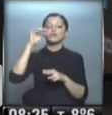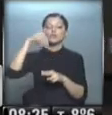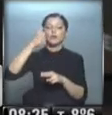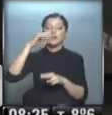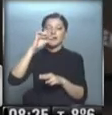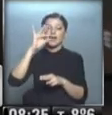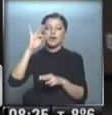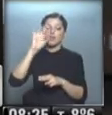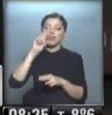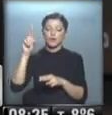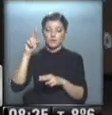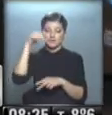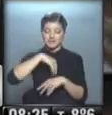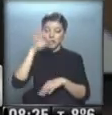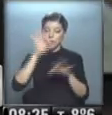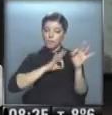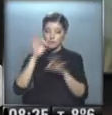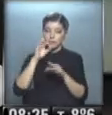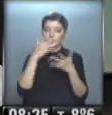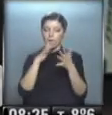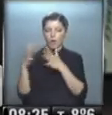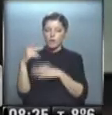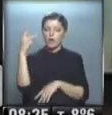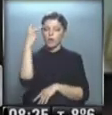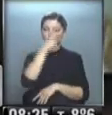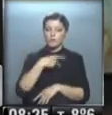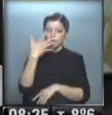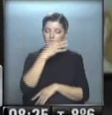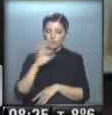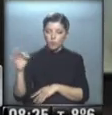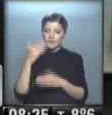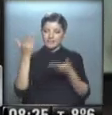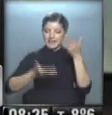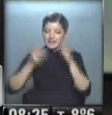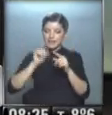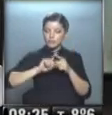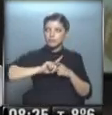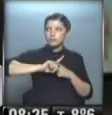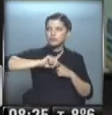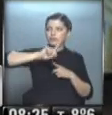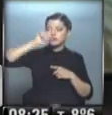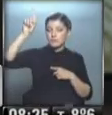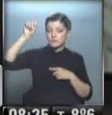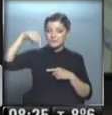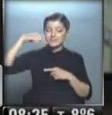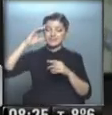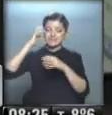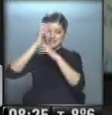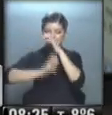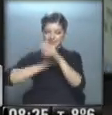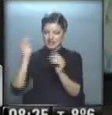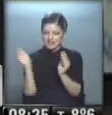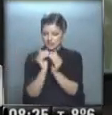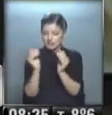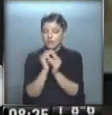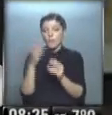las primeras instancias está lanzando 250 kilos al espacio, que es para satélites de baja órbita. Los nuestros son